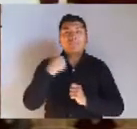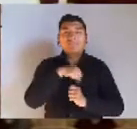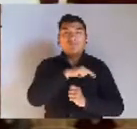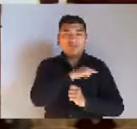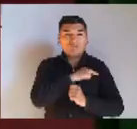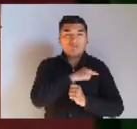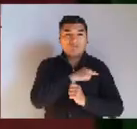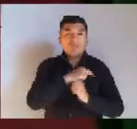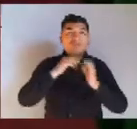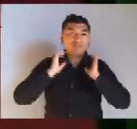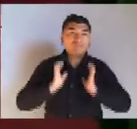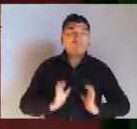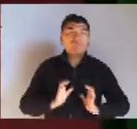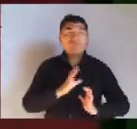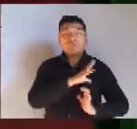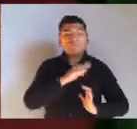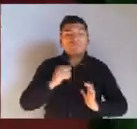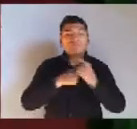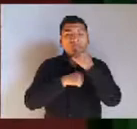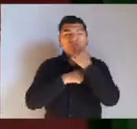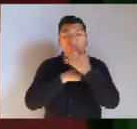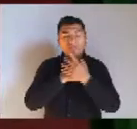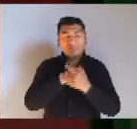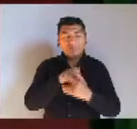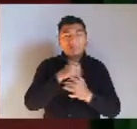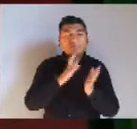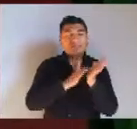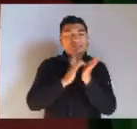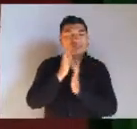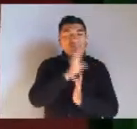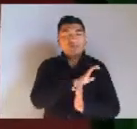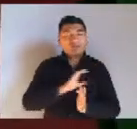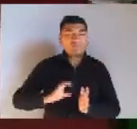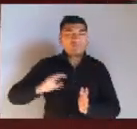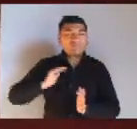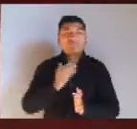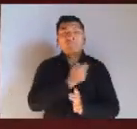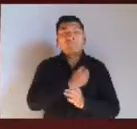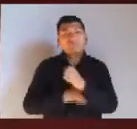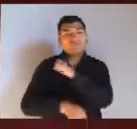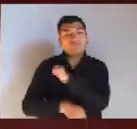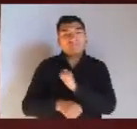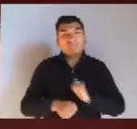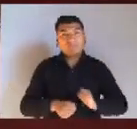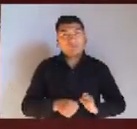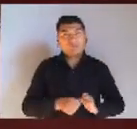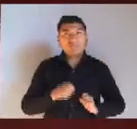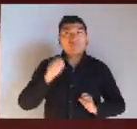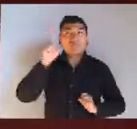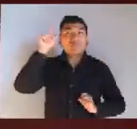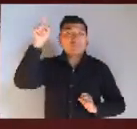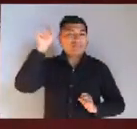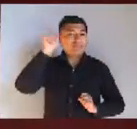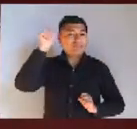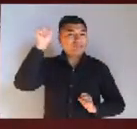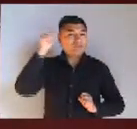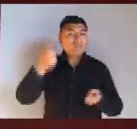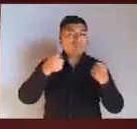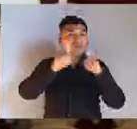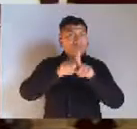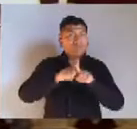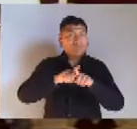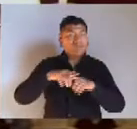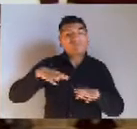nosotros en el cuerpo y la sangre de Jesucristo nuestro Señor, el cual, cuando iba a